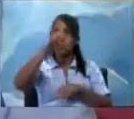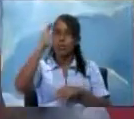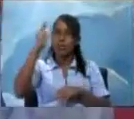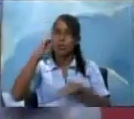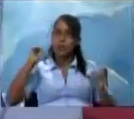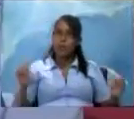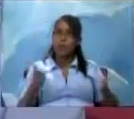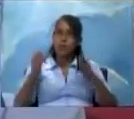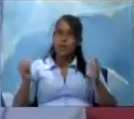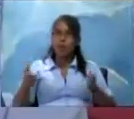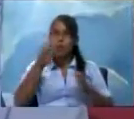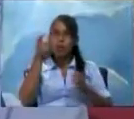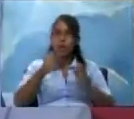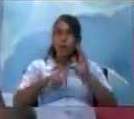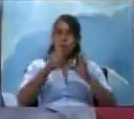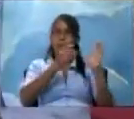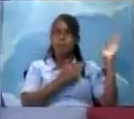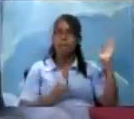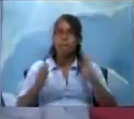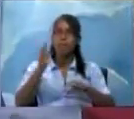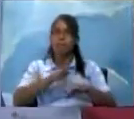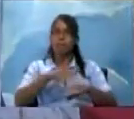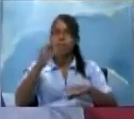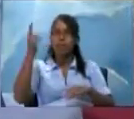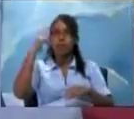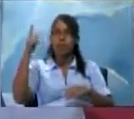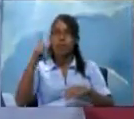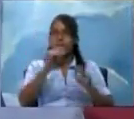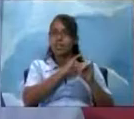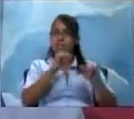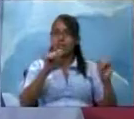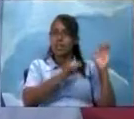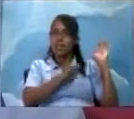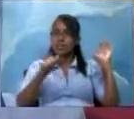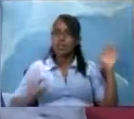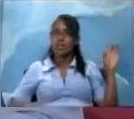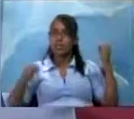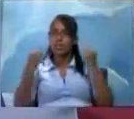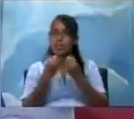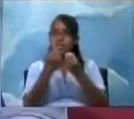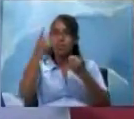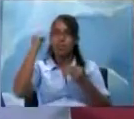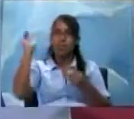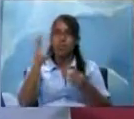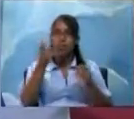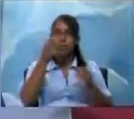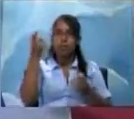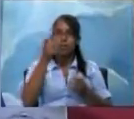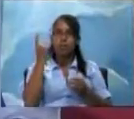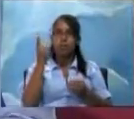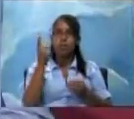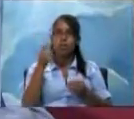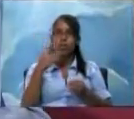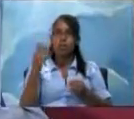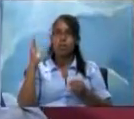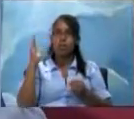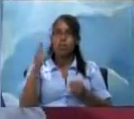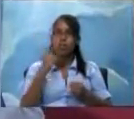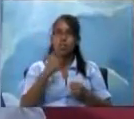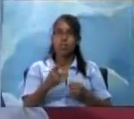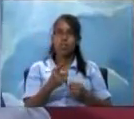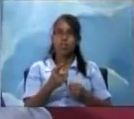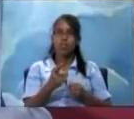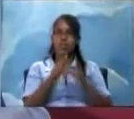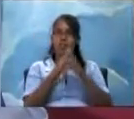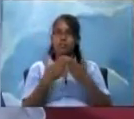nos impulsa en buscar más de su presencia, porque sabemos que ya el Señor se acerca para venirnos a buscar. Ahora mire cómo